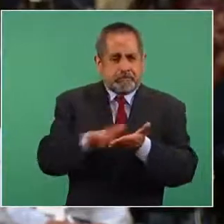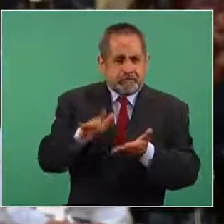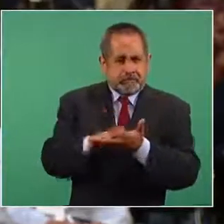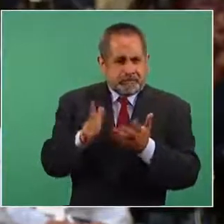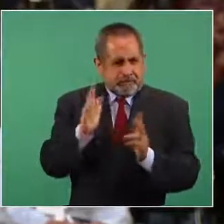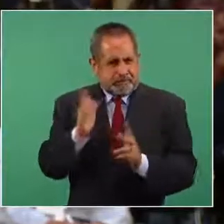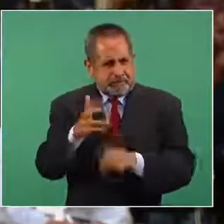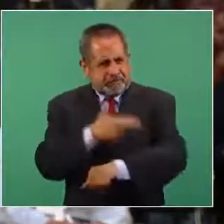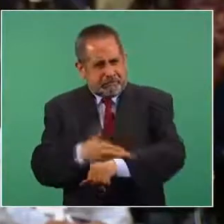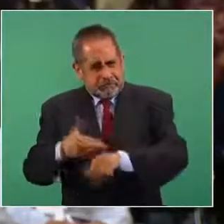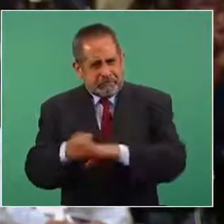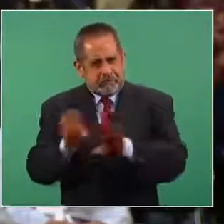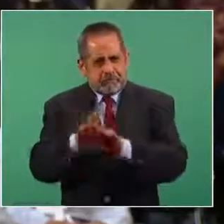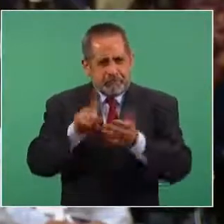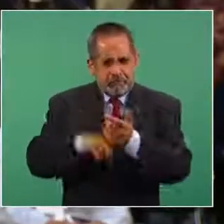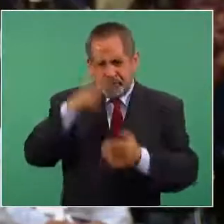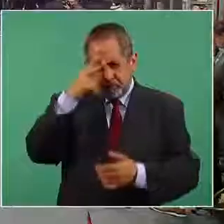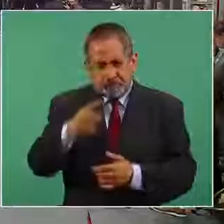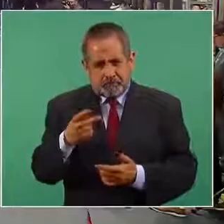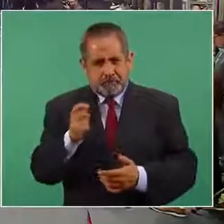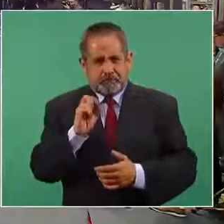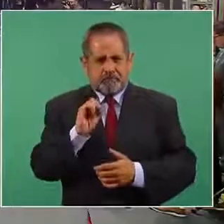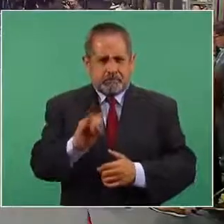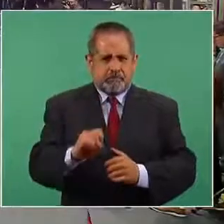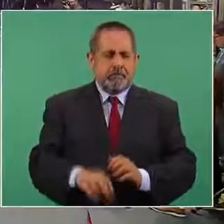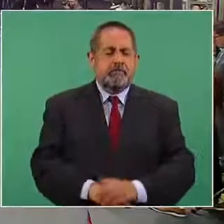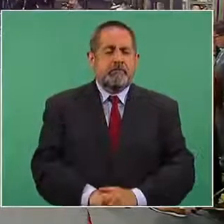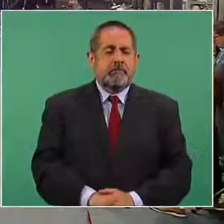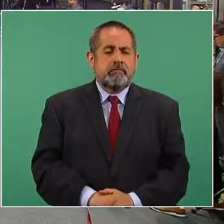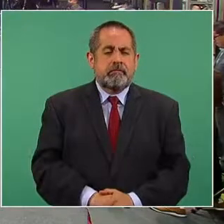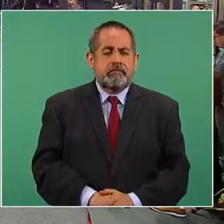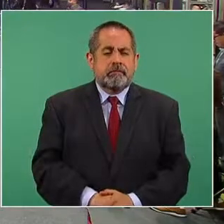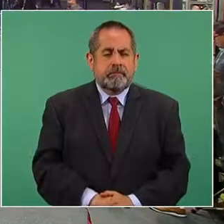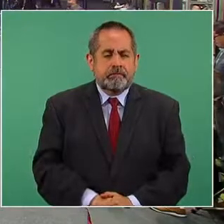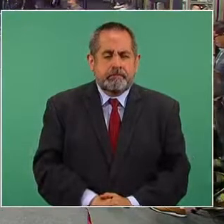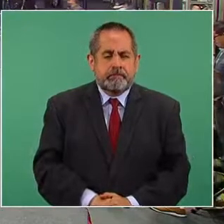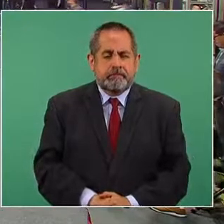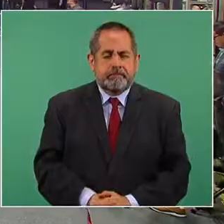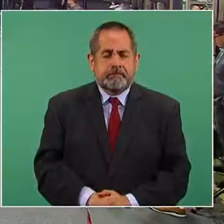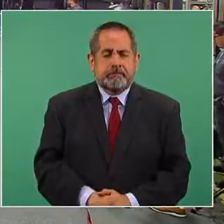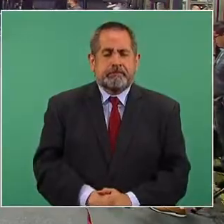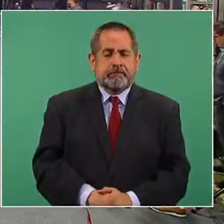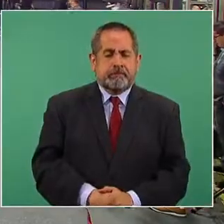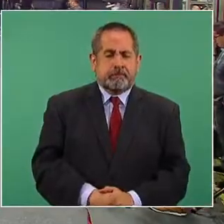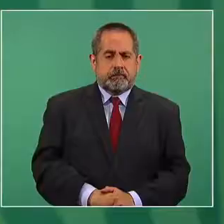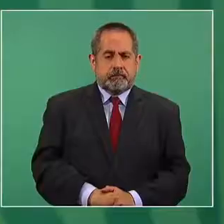está haciendo la presión también de parte de México? Sí,